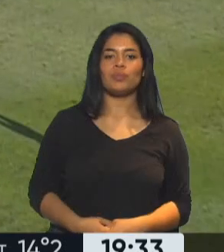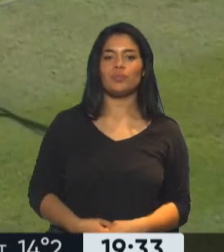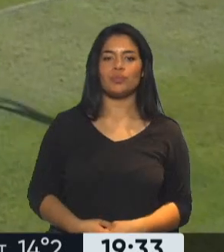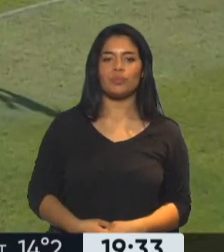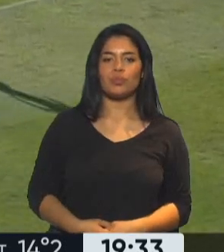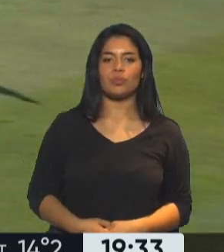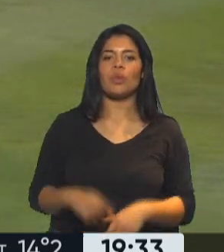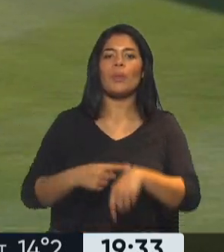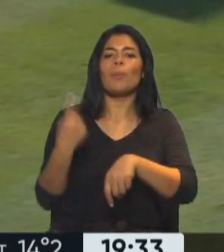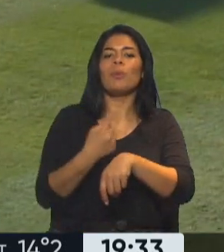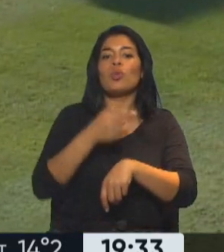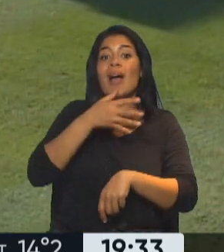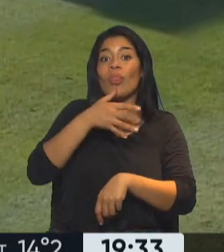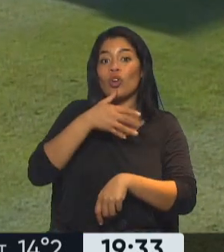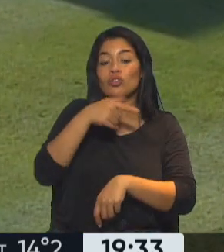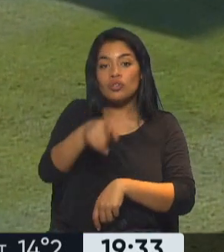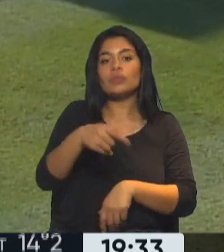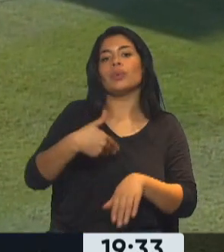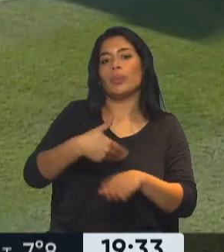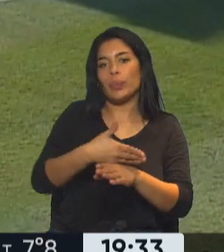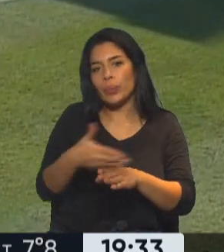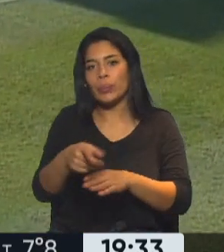Minuto 14, más tarde